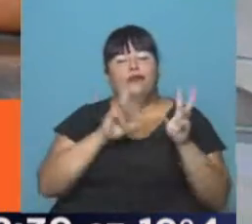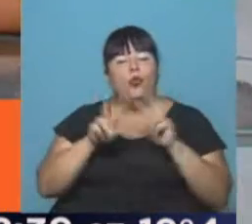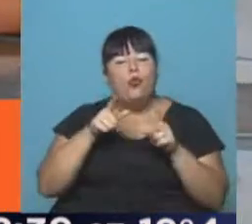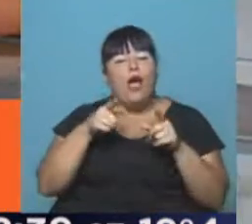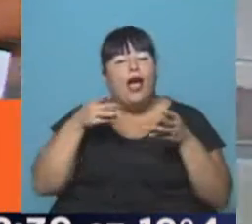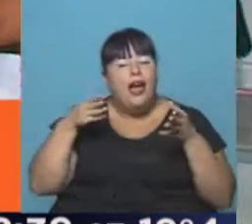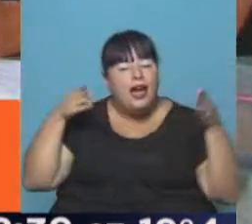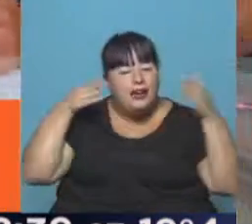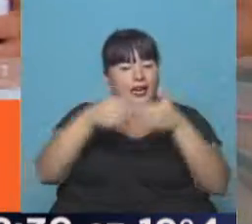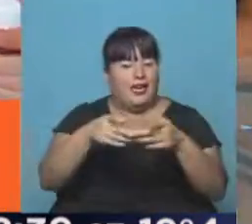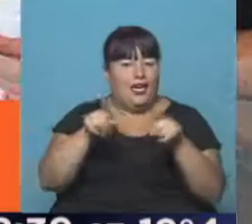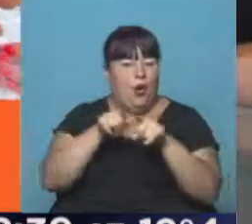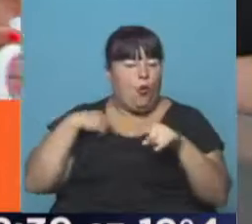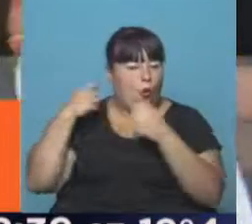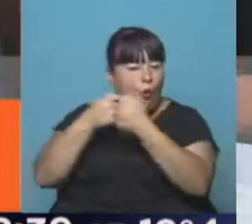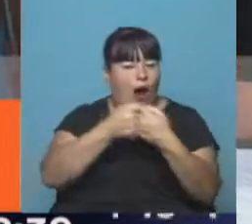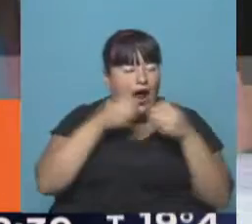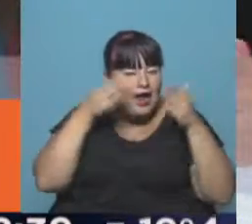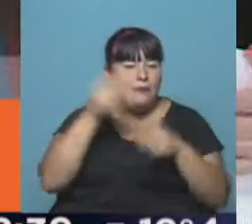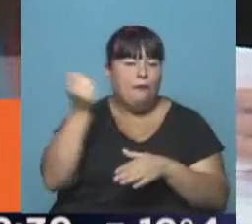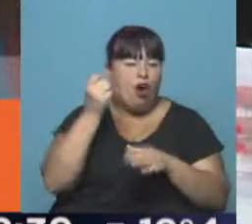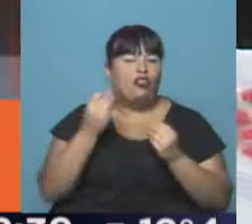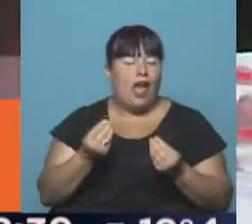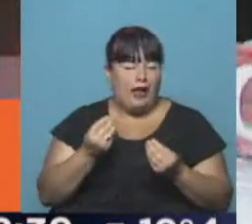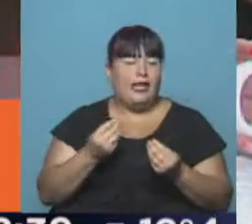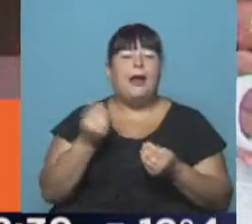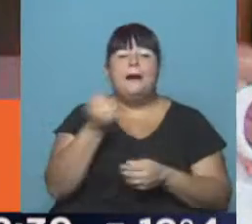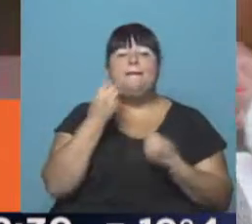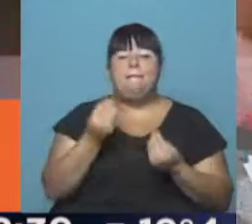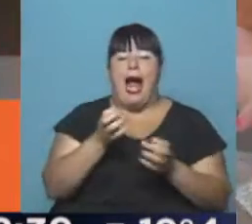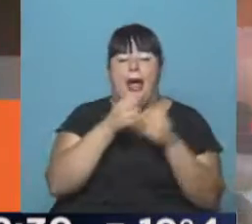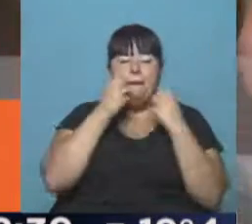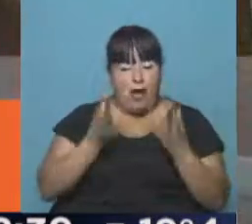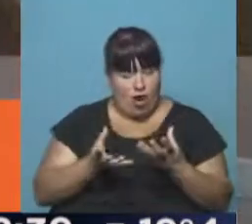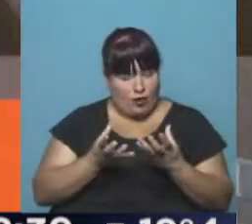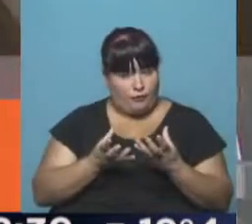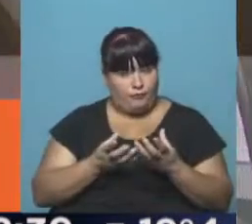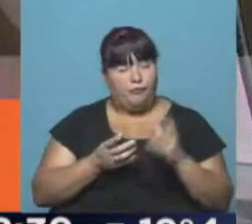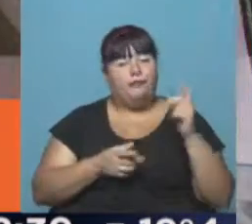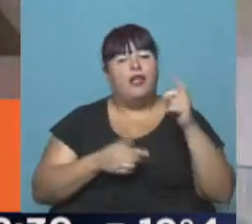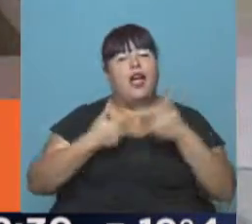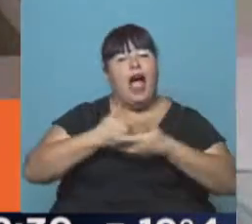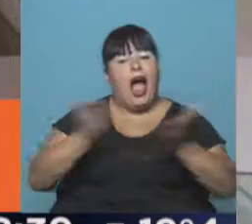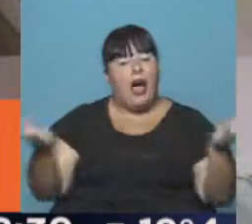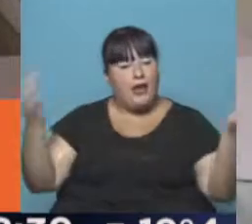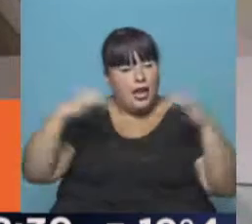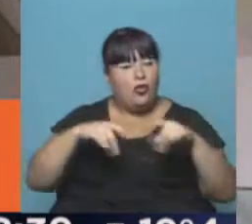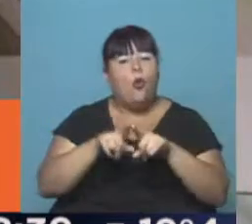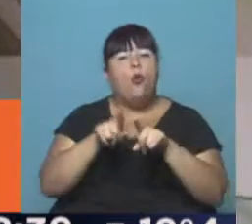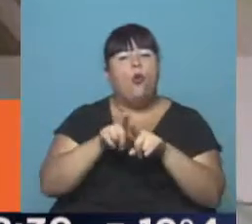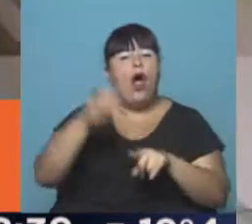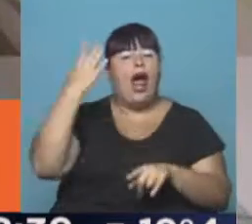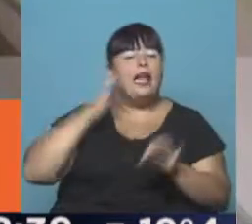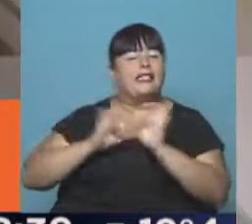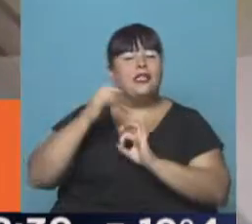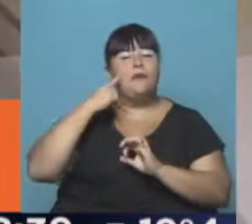cauces comunes o esos cauces centrales, en realidad, que sirvan para mejorar. Y la participación abierta, como ocurrió durante la